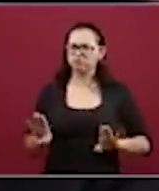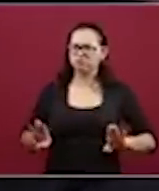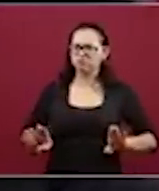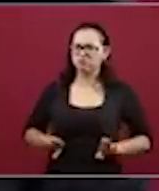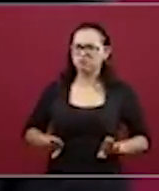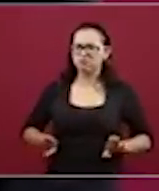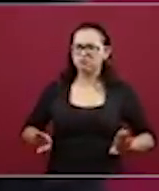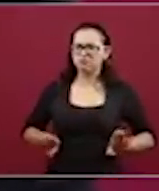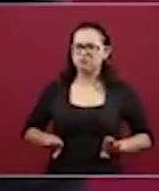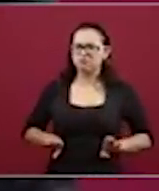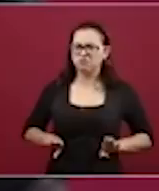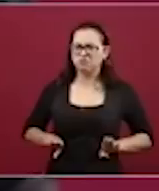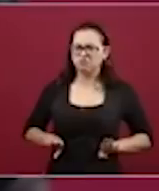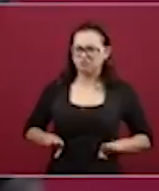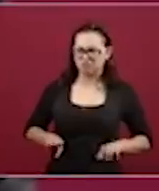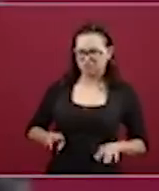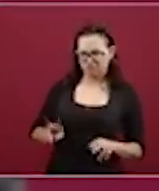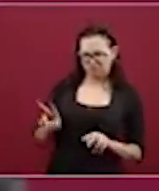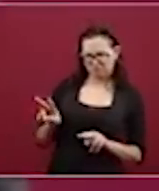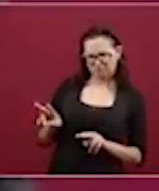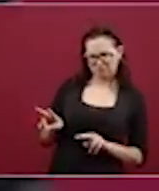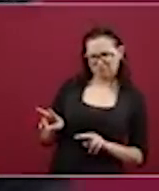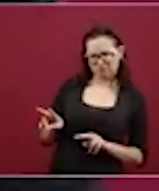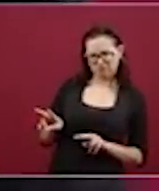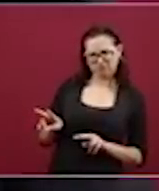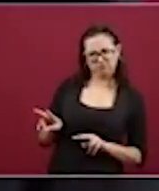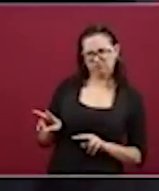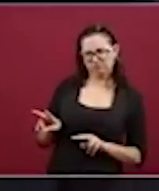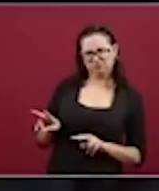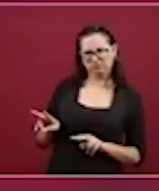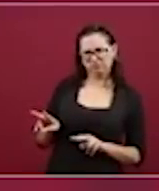actitudes demuestran más